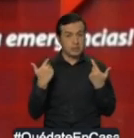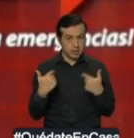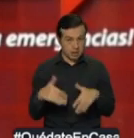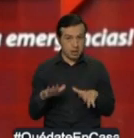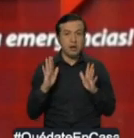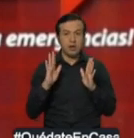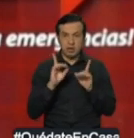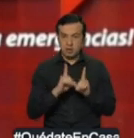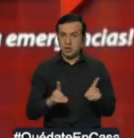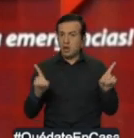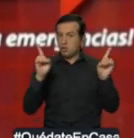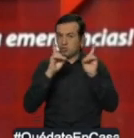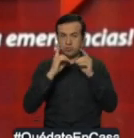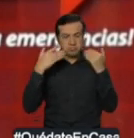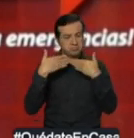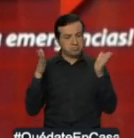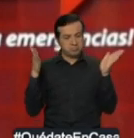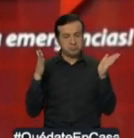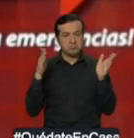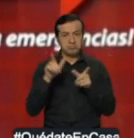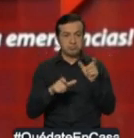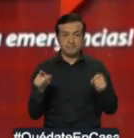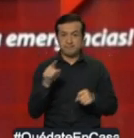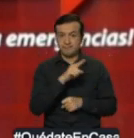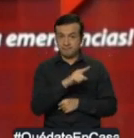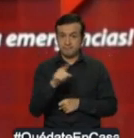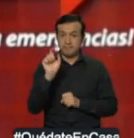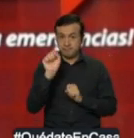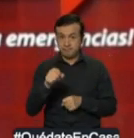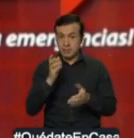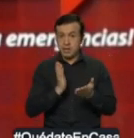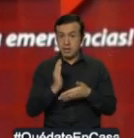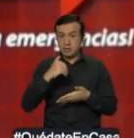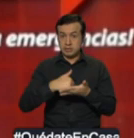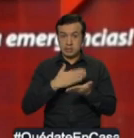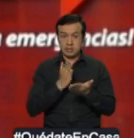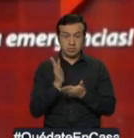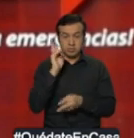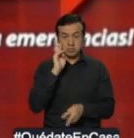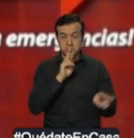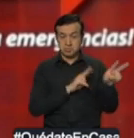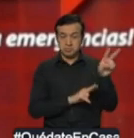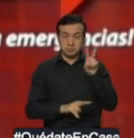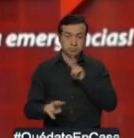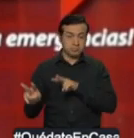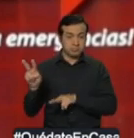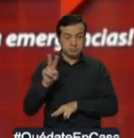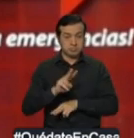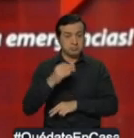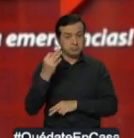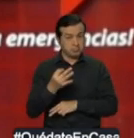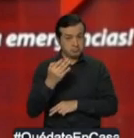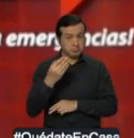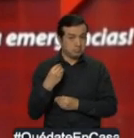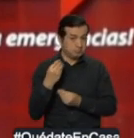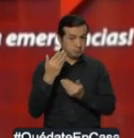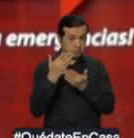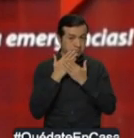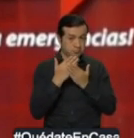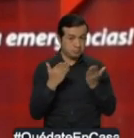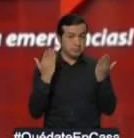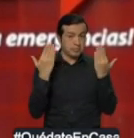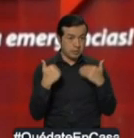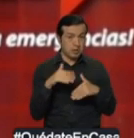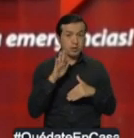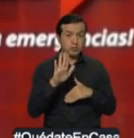ya en data abierta para que se pueda acceder y hacer los análisis que sean convenientes y necesarios ya sea